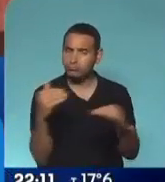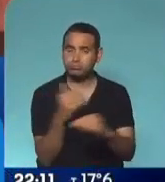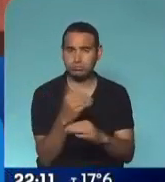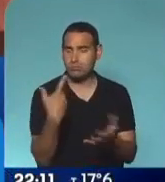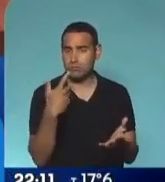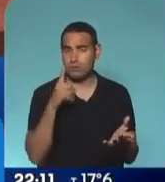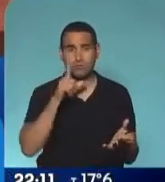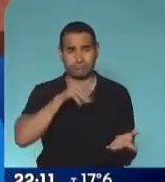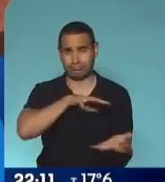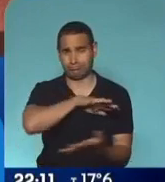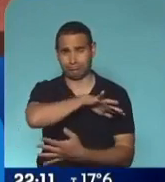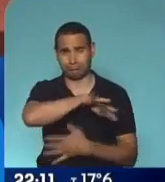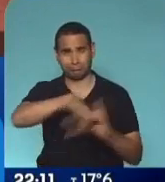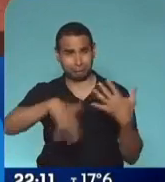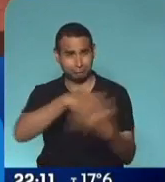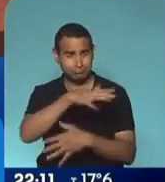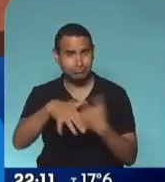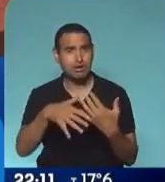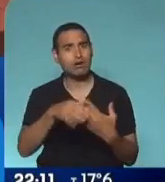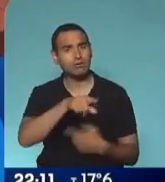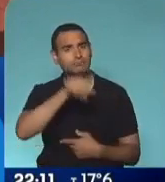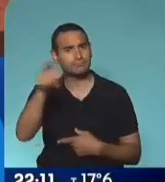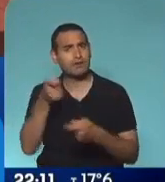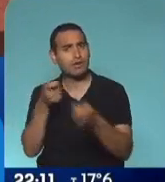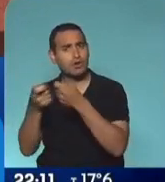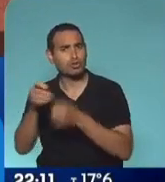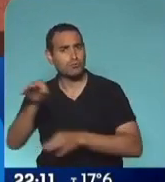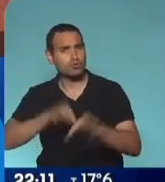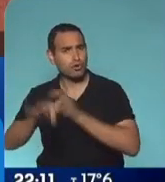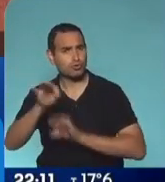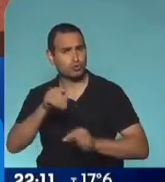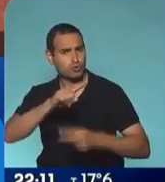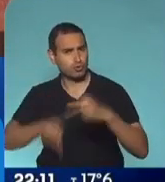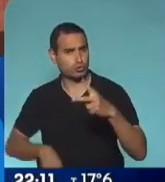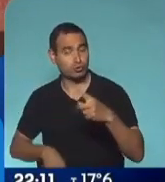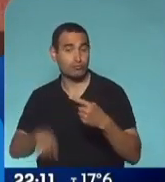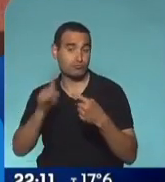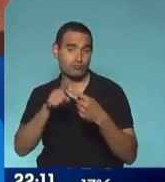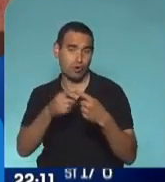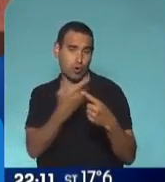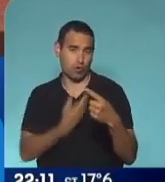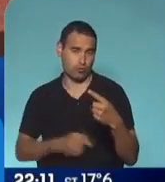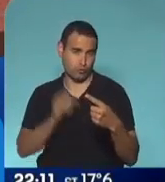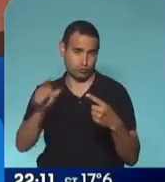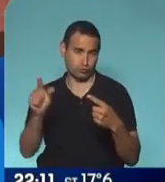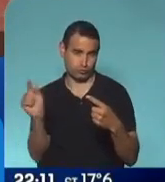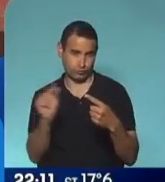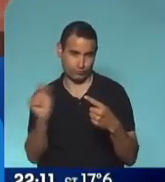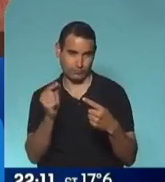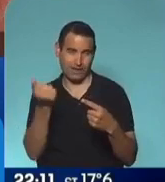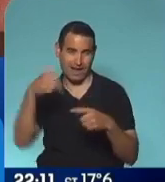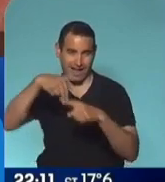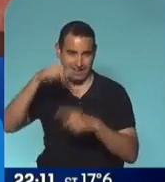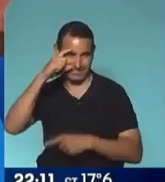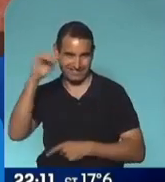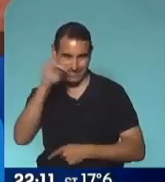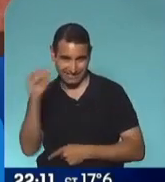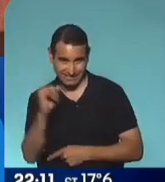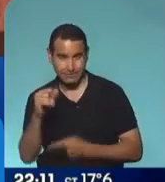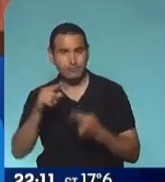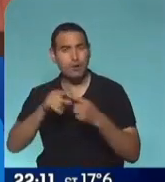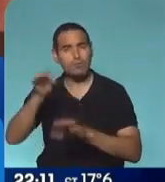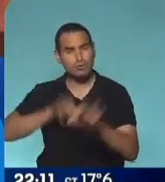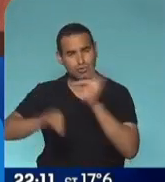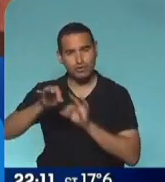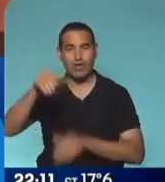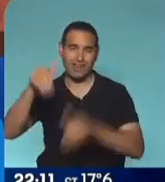caótica realmente, mientras se negocian dos proyectos, uno el del gobierno interino de Áñez para